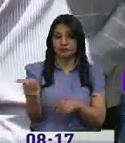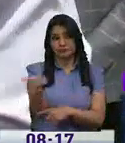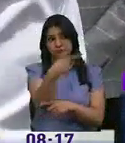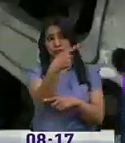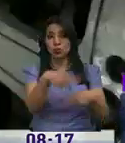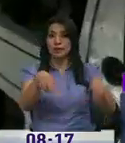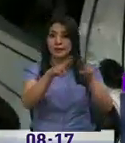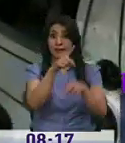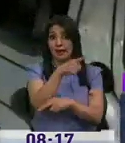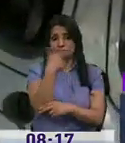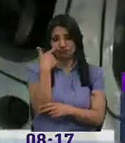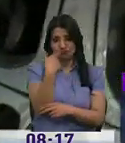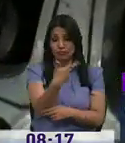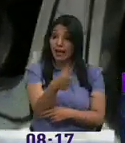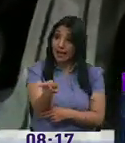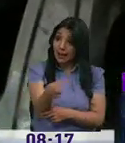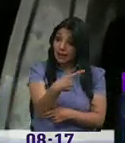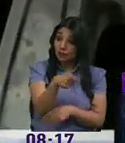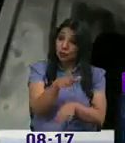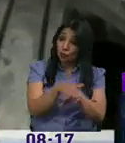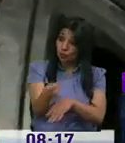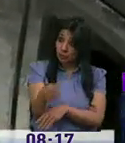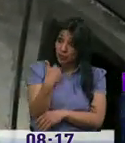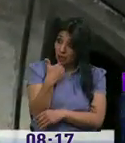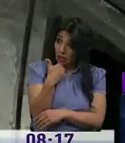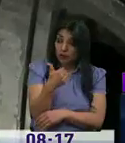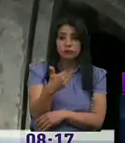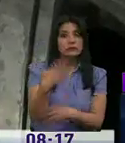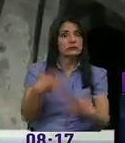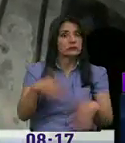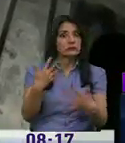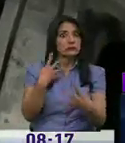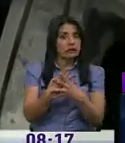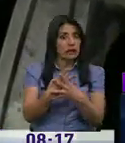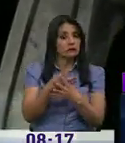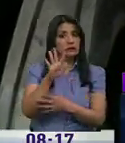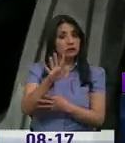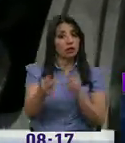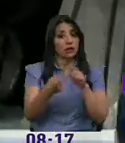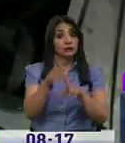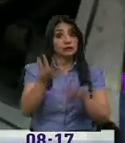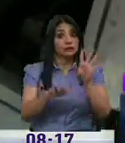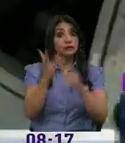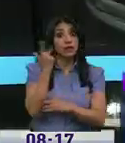de flagrancia, donde si se determina su culpabilidad podrá ir a prisión de 5 a 15 días,